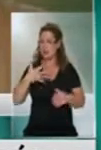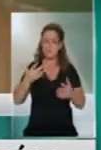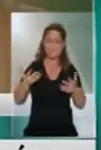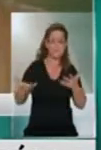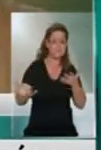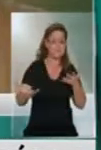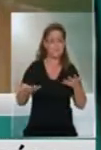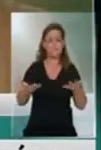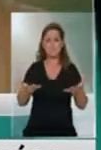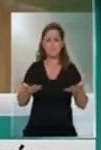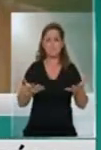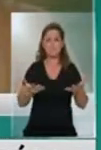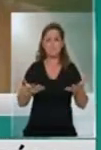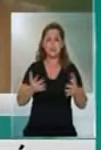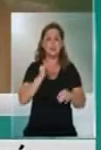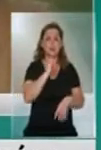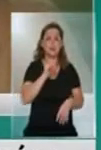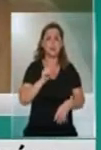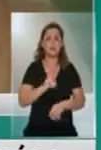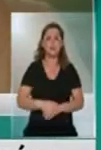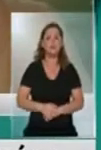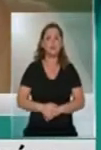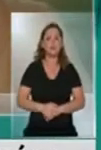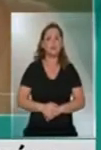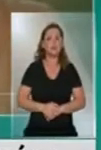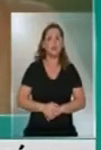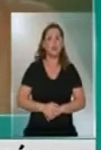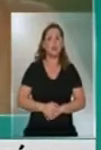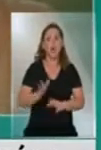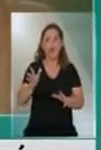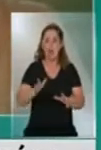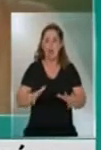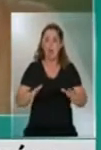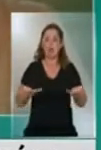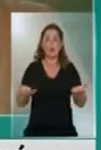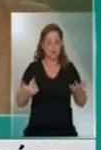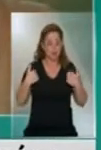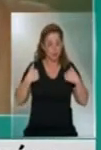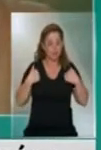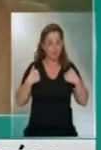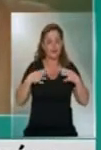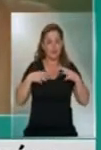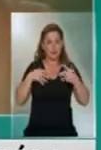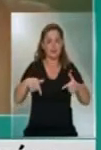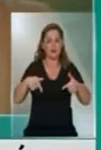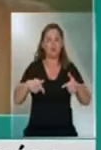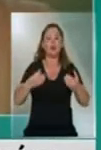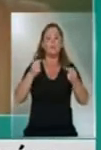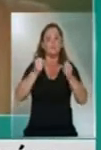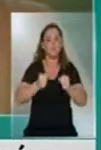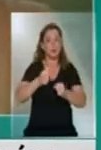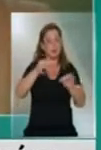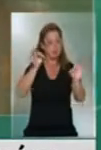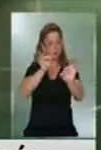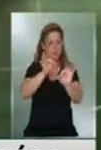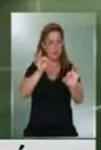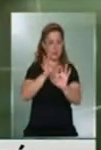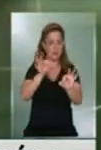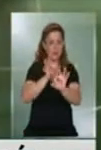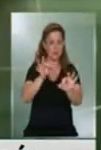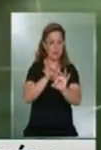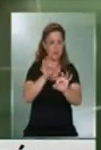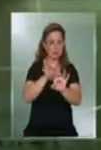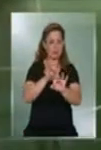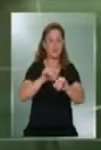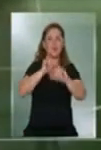casos sospechosos? Mira, me alegro mucho que me des la oportunidad de hablar de este tema ahora. Tú estás hablando efectivamente